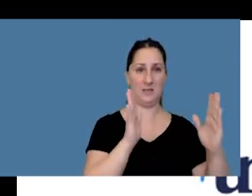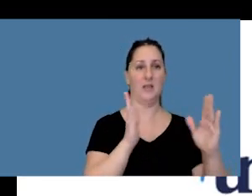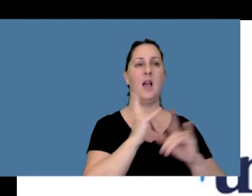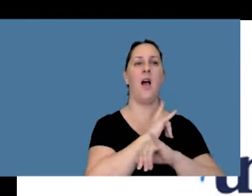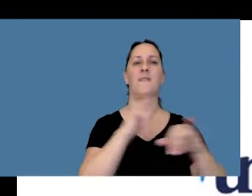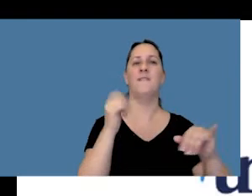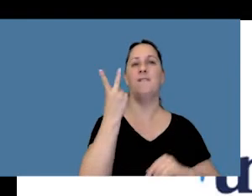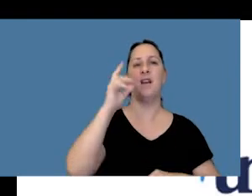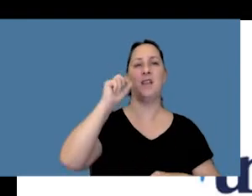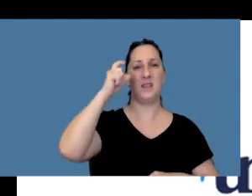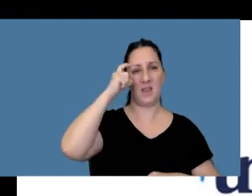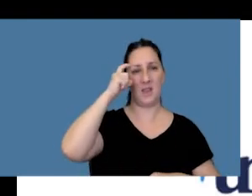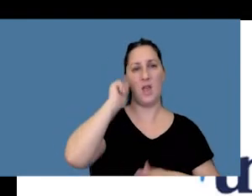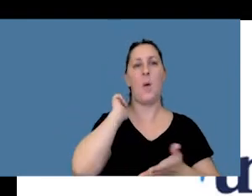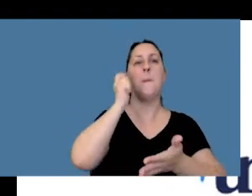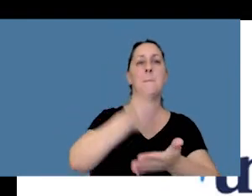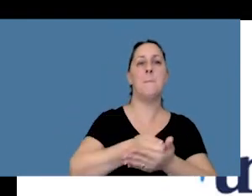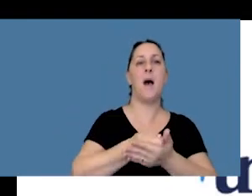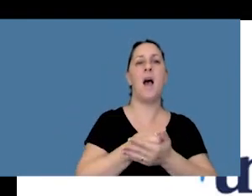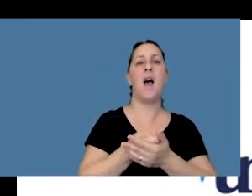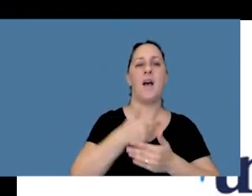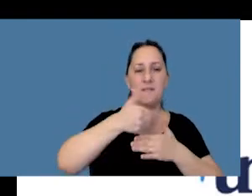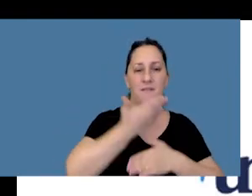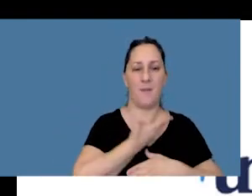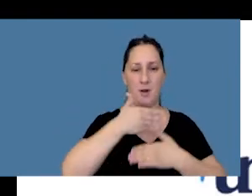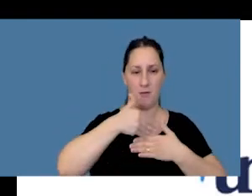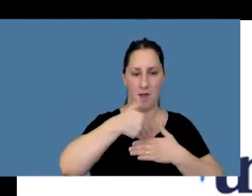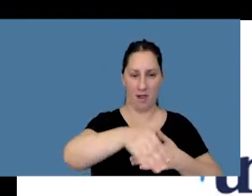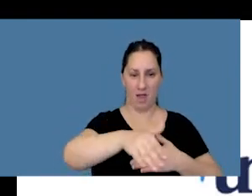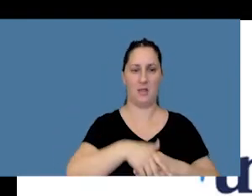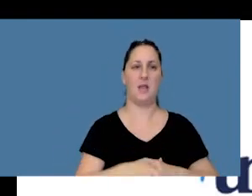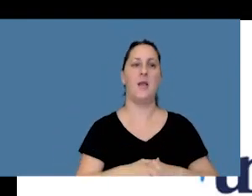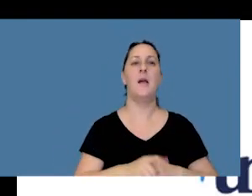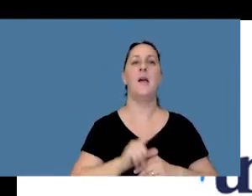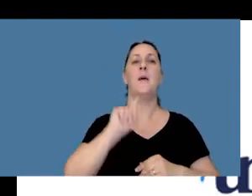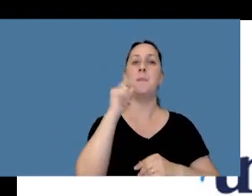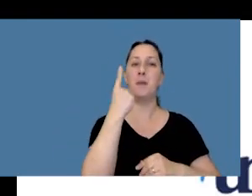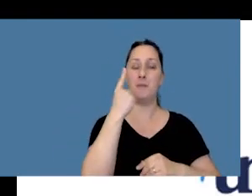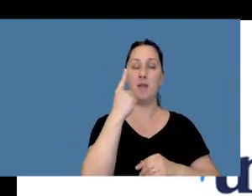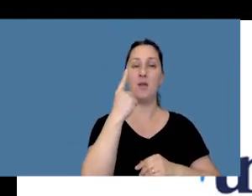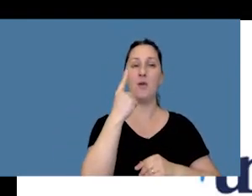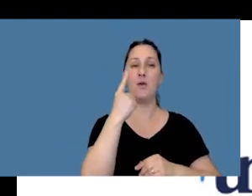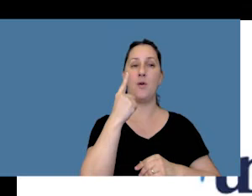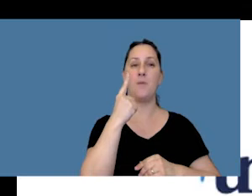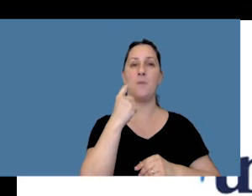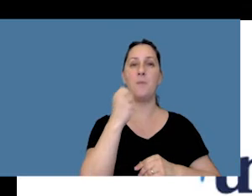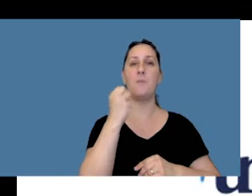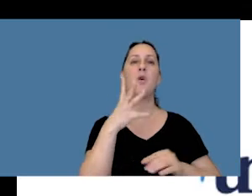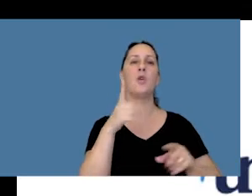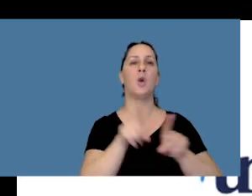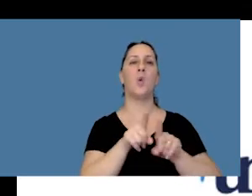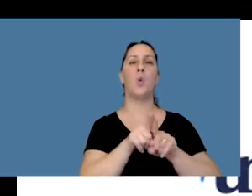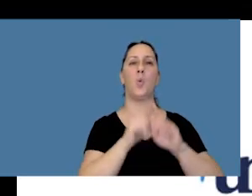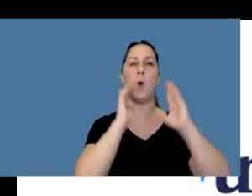20 de enero y se paga a partir de febrero. ¿Qué hago? Del primero de, porque corto, digamos, el